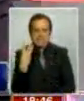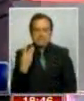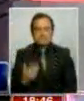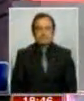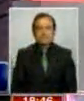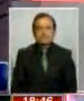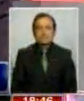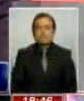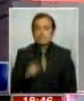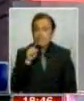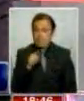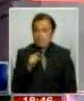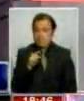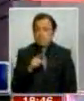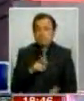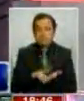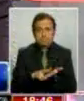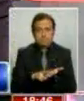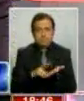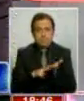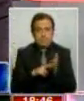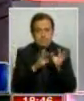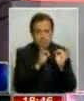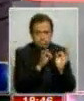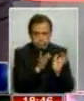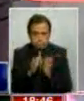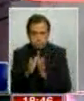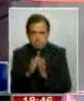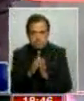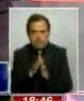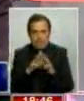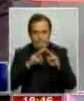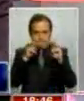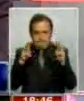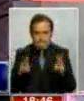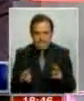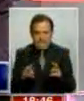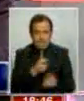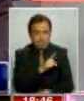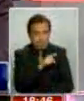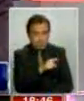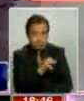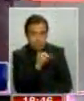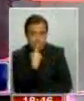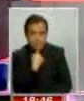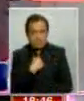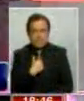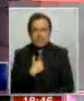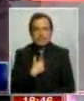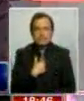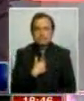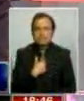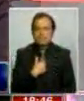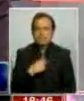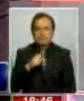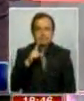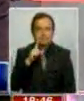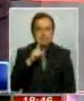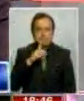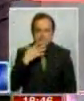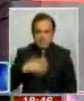digamos. Y eso, por cierto, digamos, es un ajuste de las expectativas que en el mercado, si tú me preguntas a mí, lo tiene, digamos,